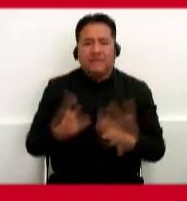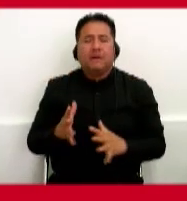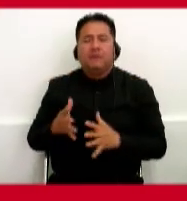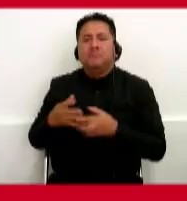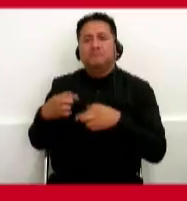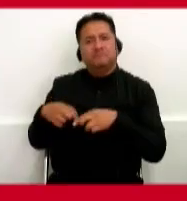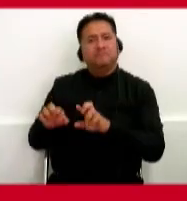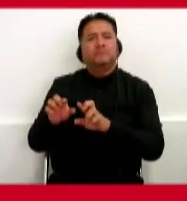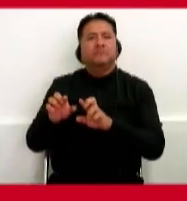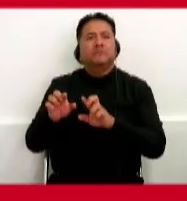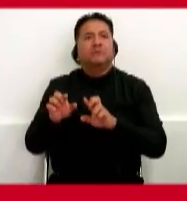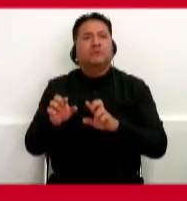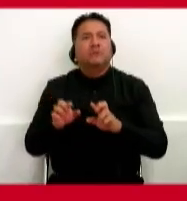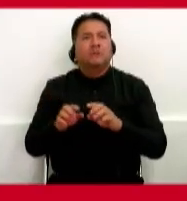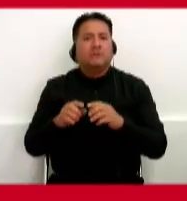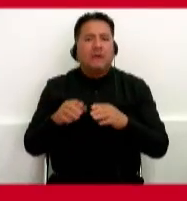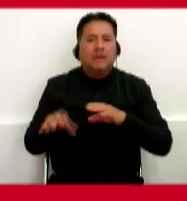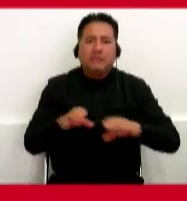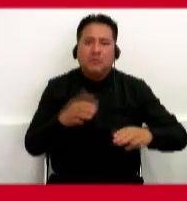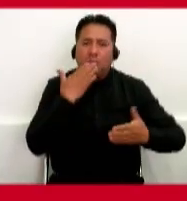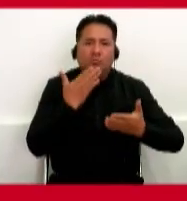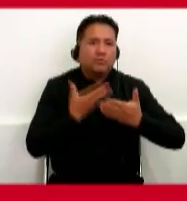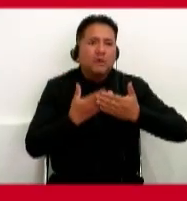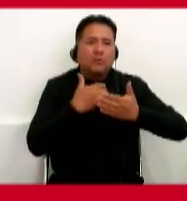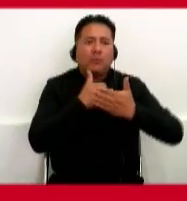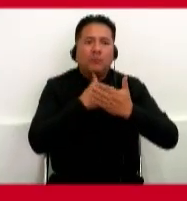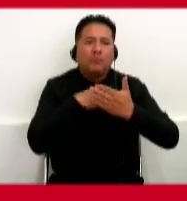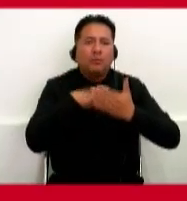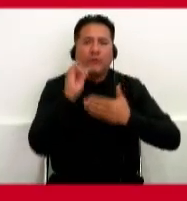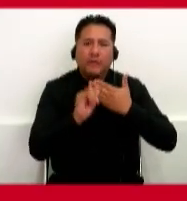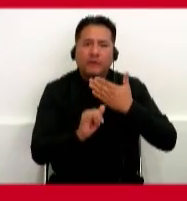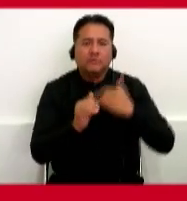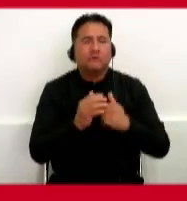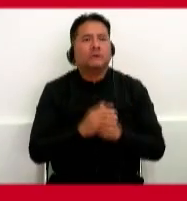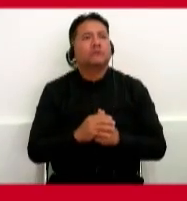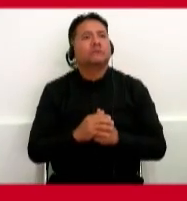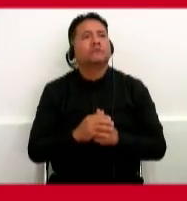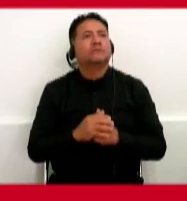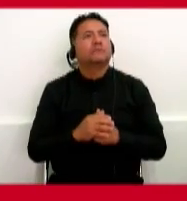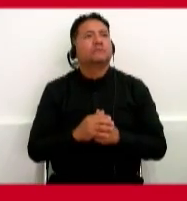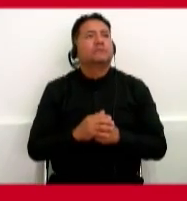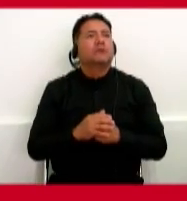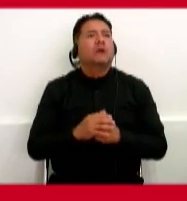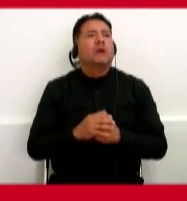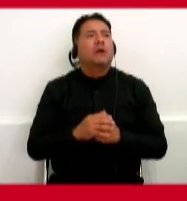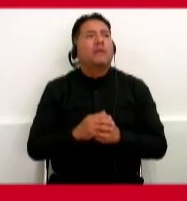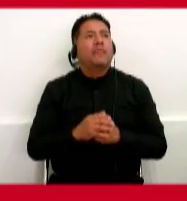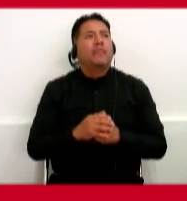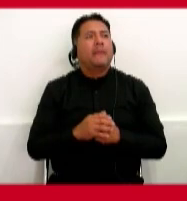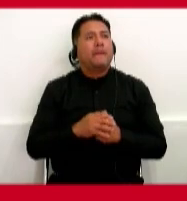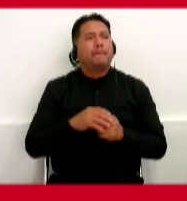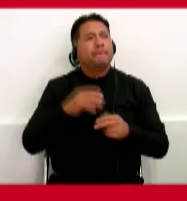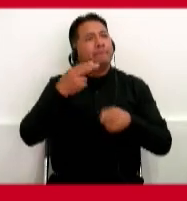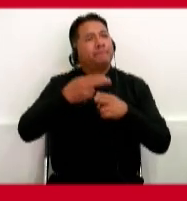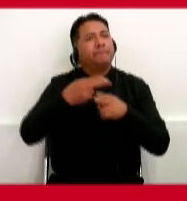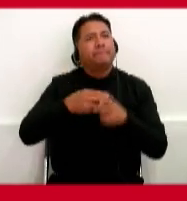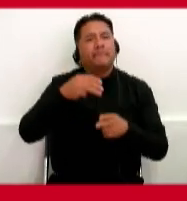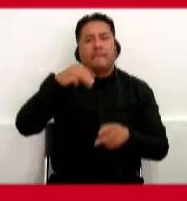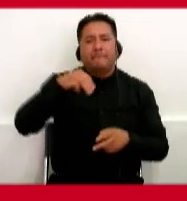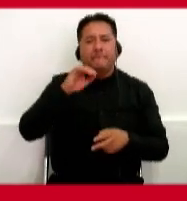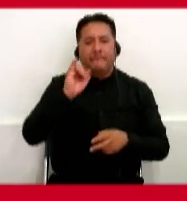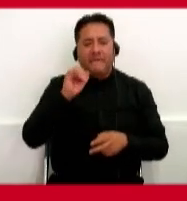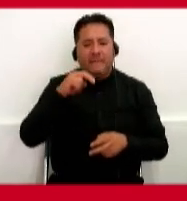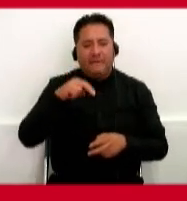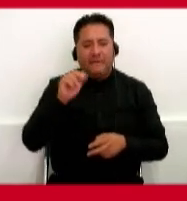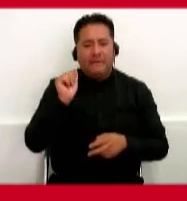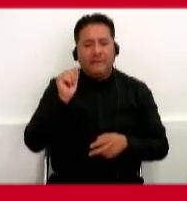llevar adelante proyectos similares en el resto de nuestras unidades subterráneas de Volca. Mina Andaichagua se encuentra dentro